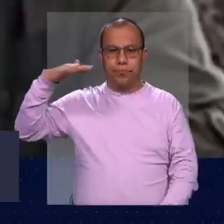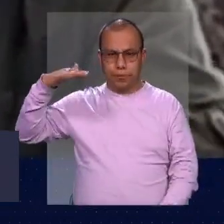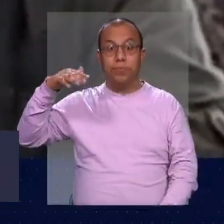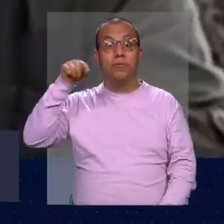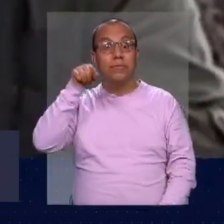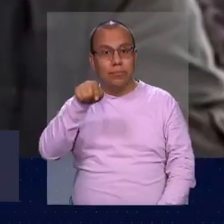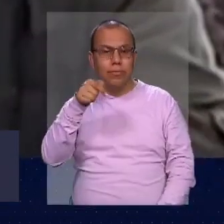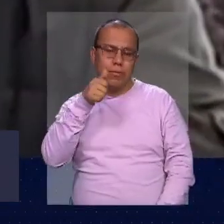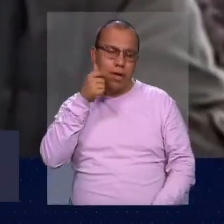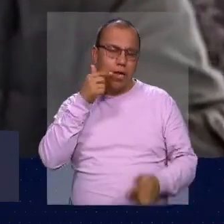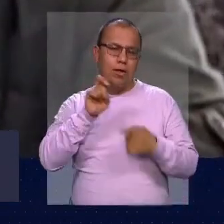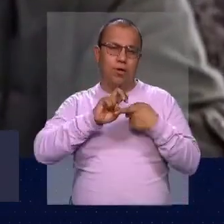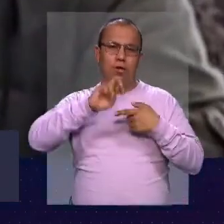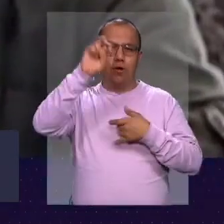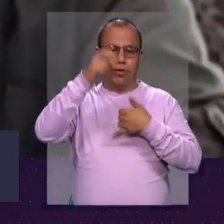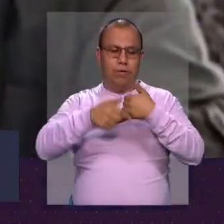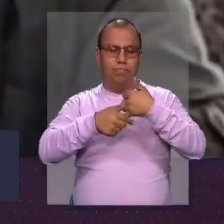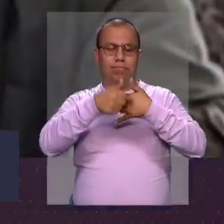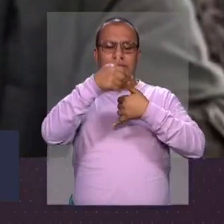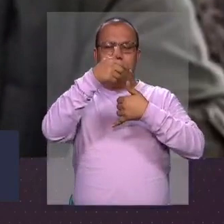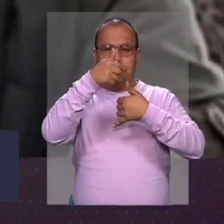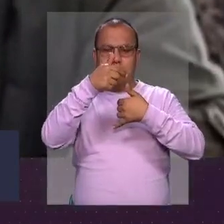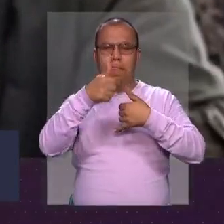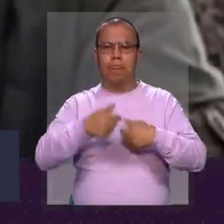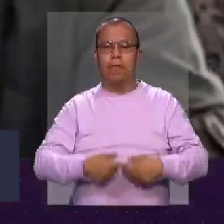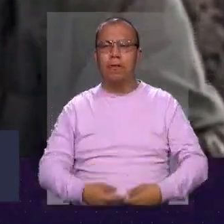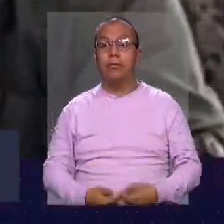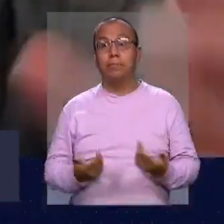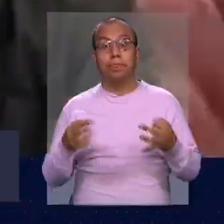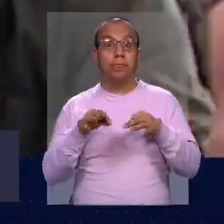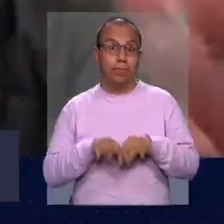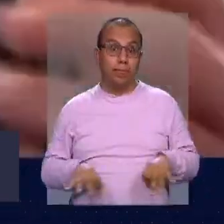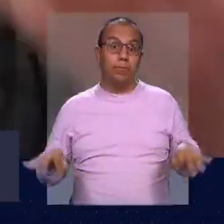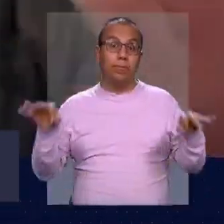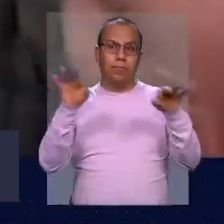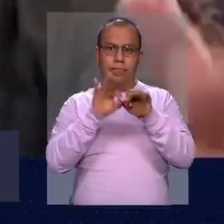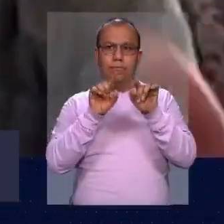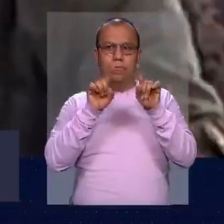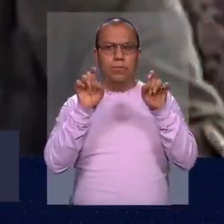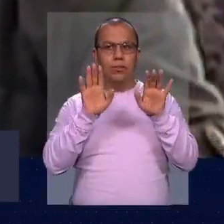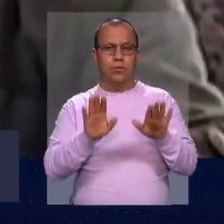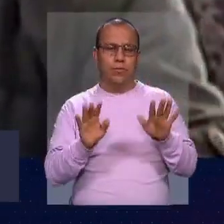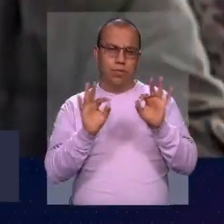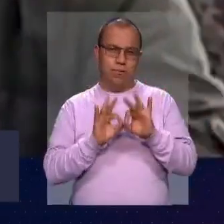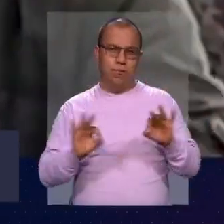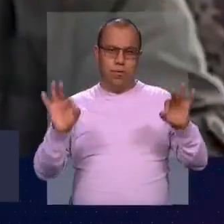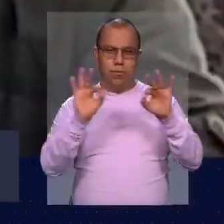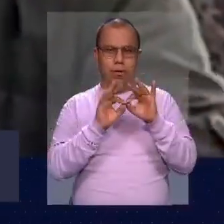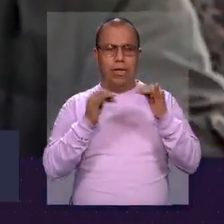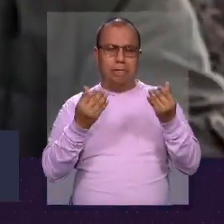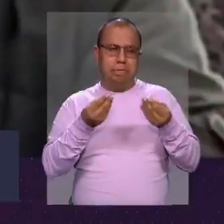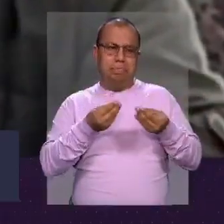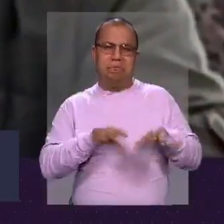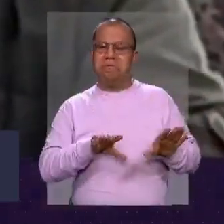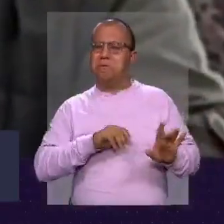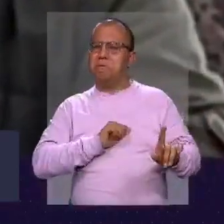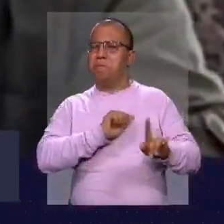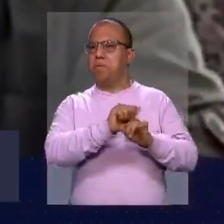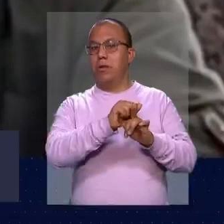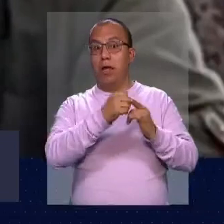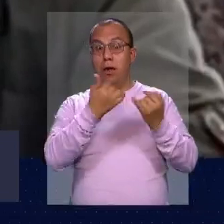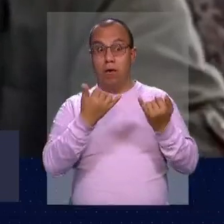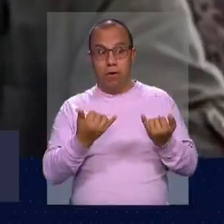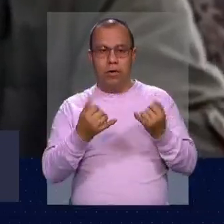y de ahí hacia el norte del país. Esa importancia, pues digamos, esa concepción se ha perdido y por